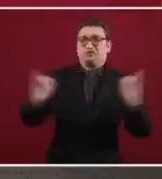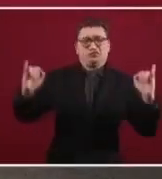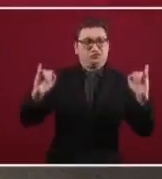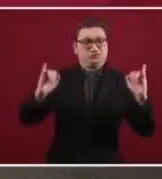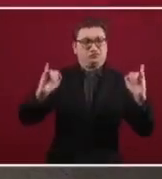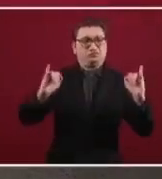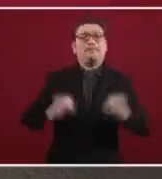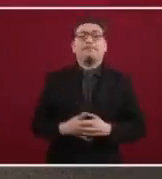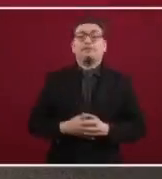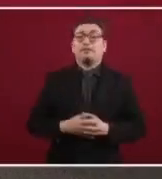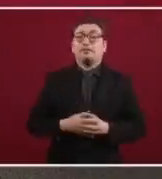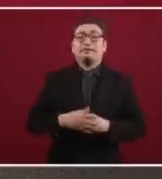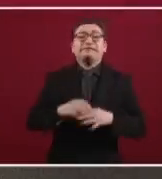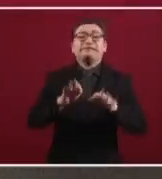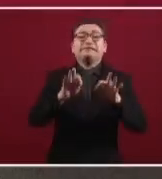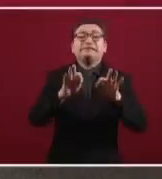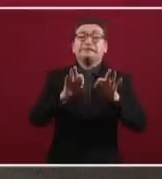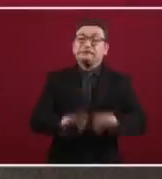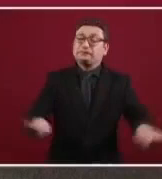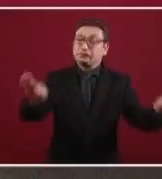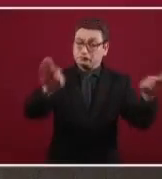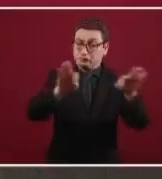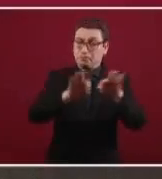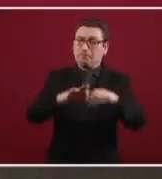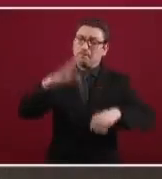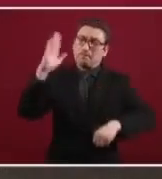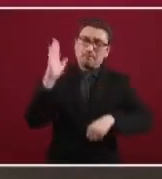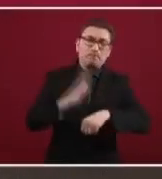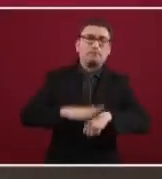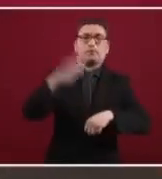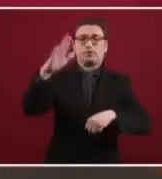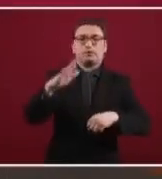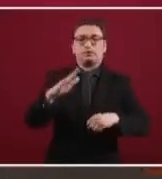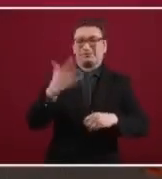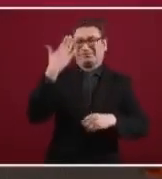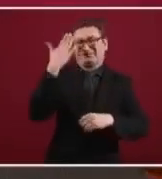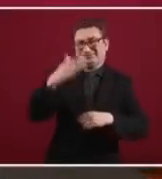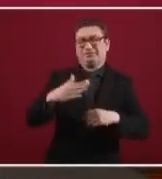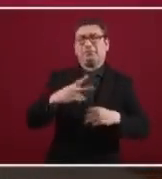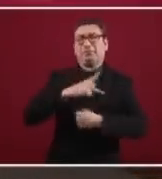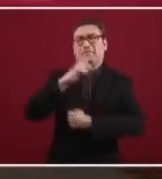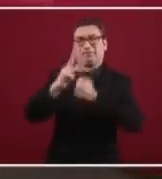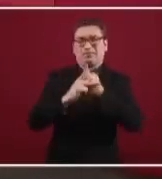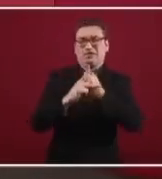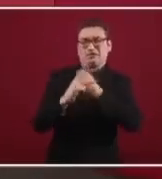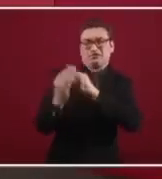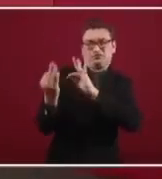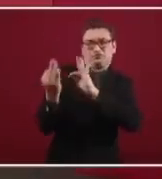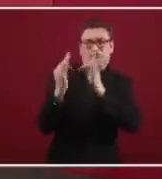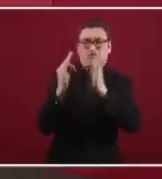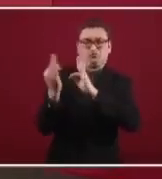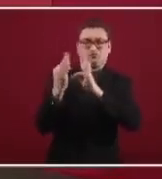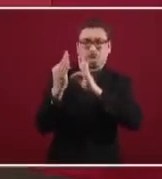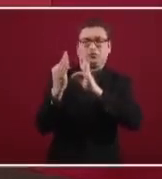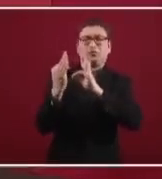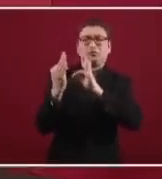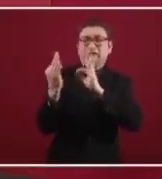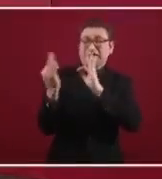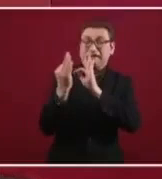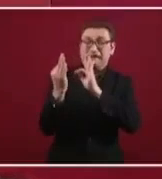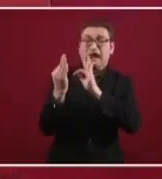Lo que sí es importante, más si se trata de vecinos, es buscar la cooperación,